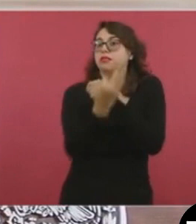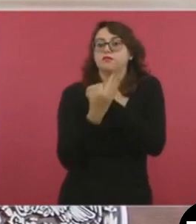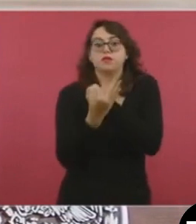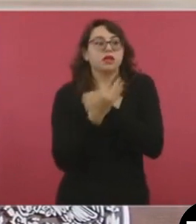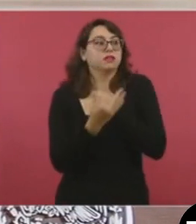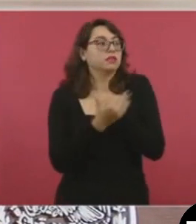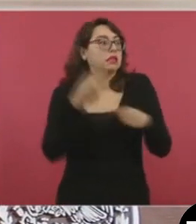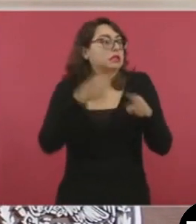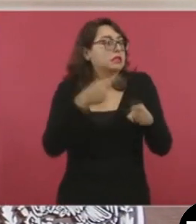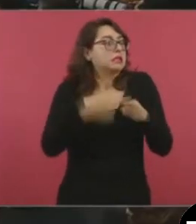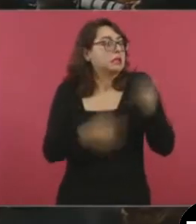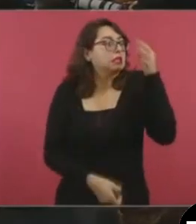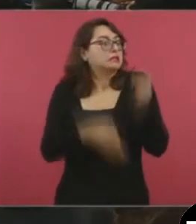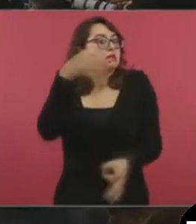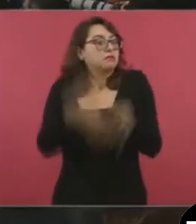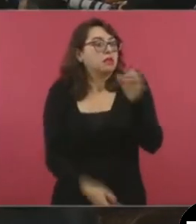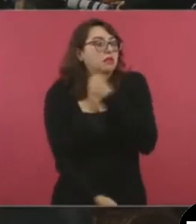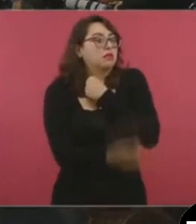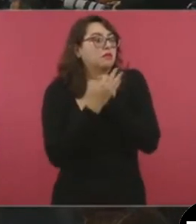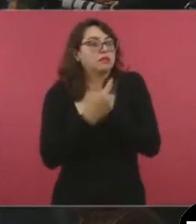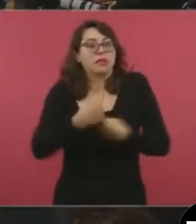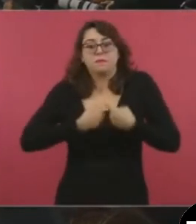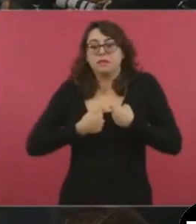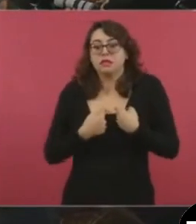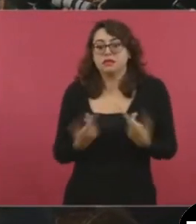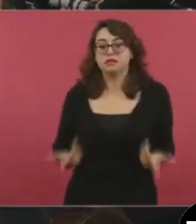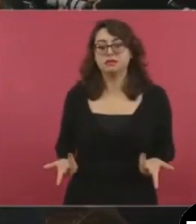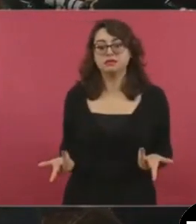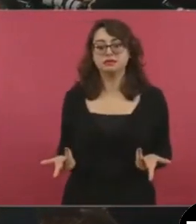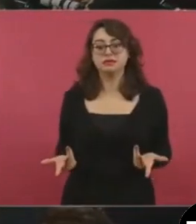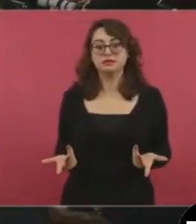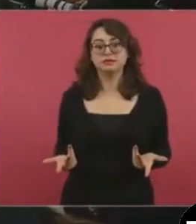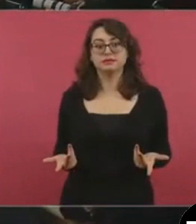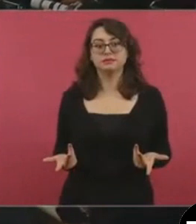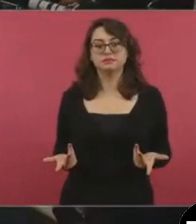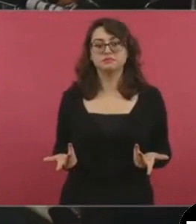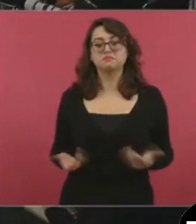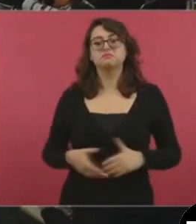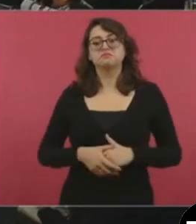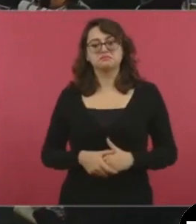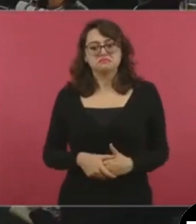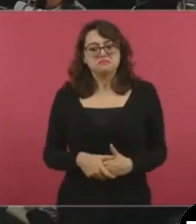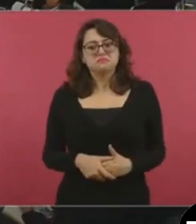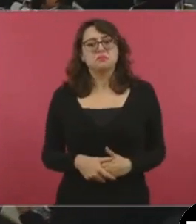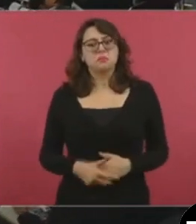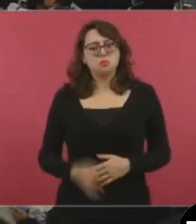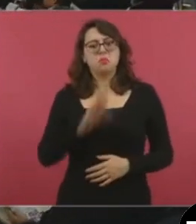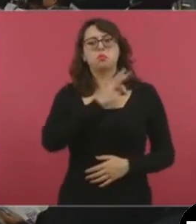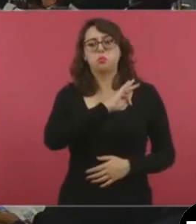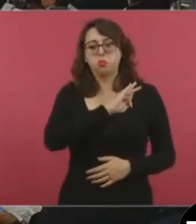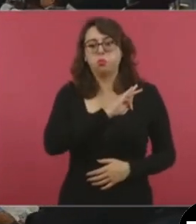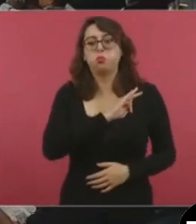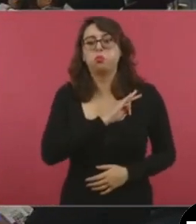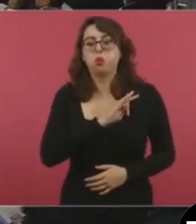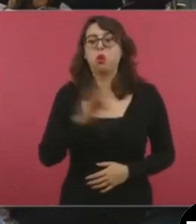Yo sí podría solicitar un